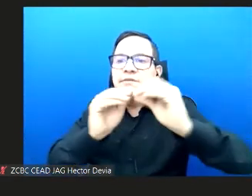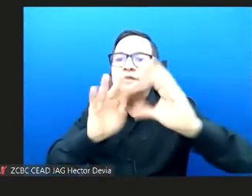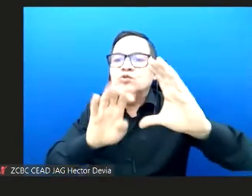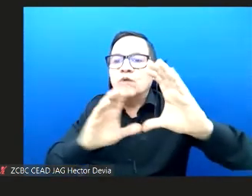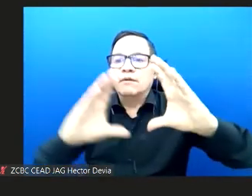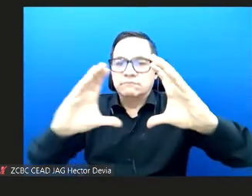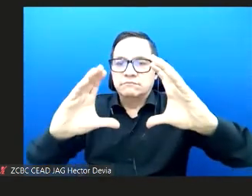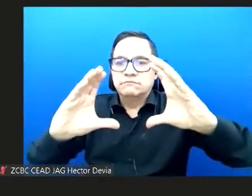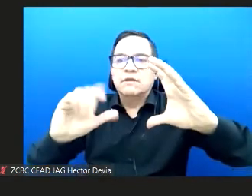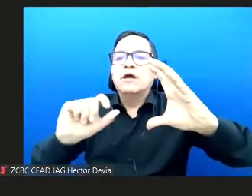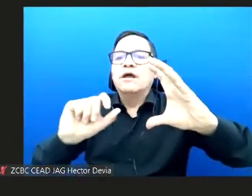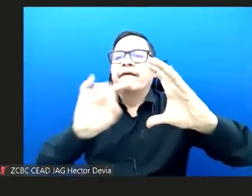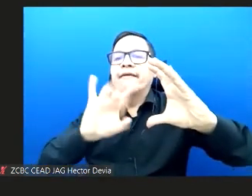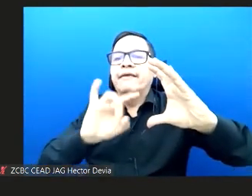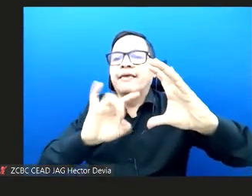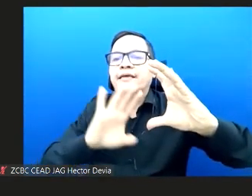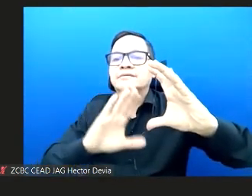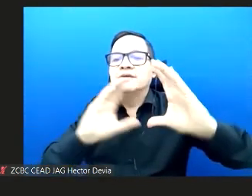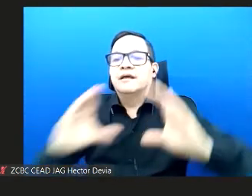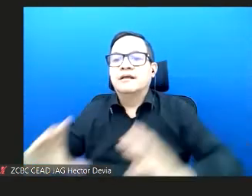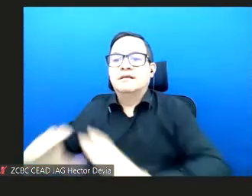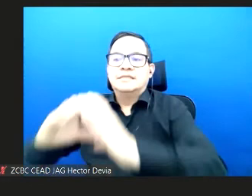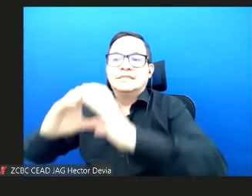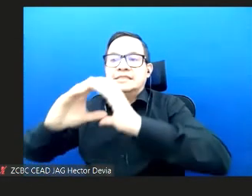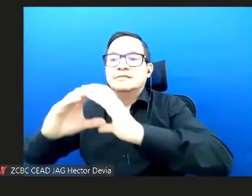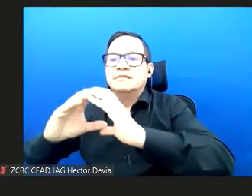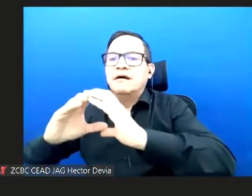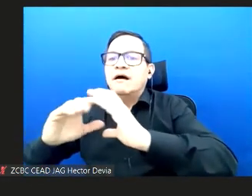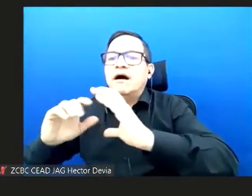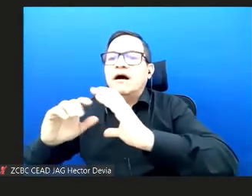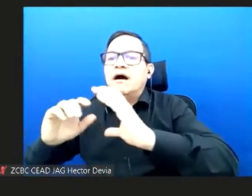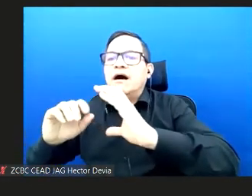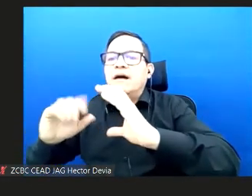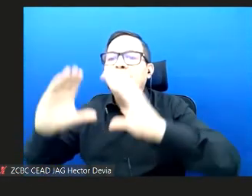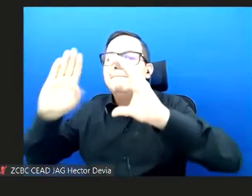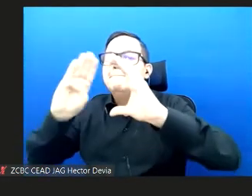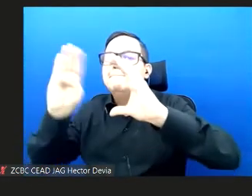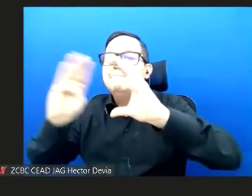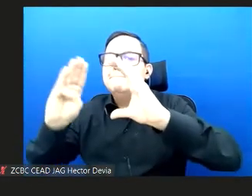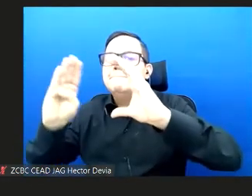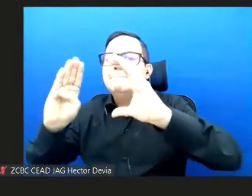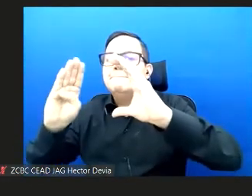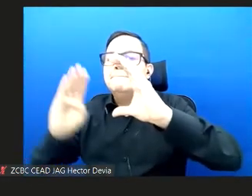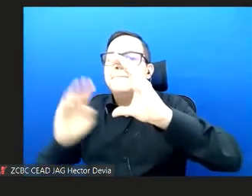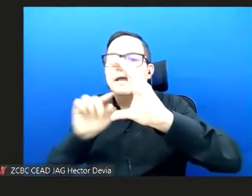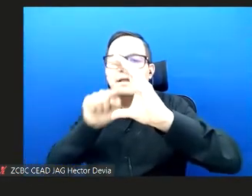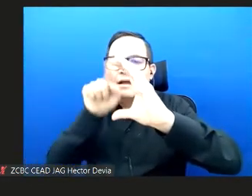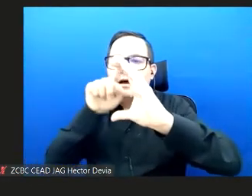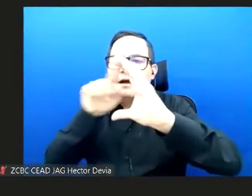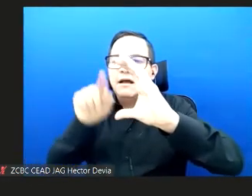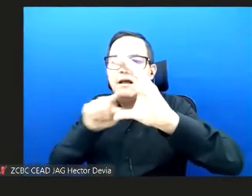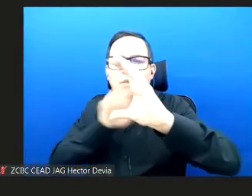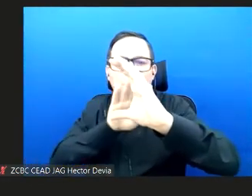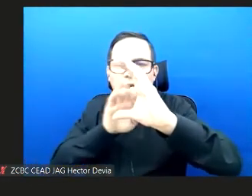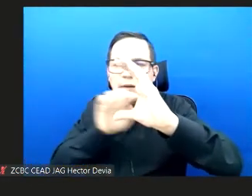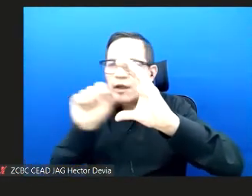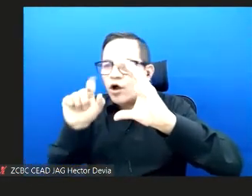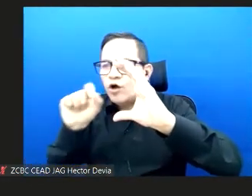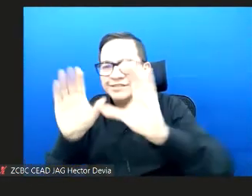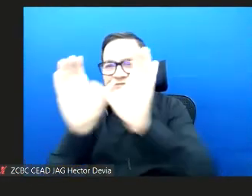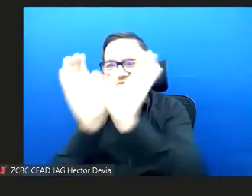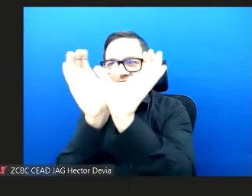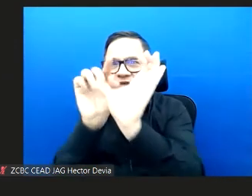es básicamente pues, lo que nos decía la formulita, pero yo creo que con esta representación gráfica lo entendemos un poco mejor.